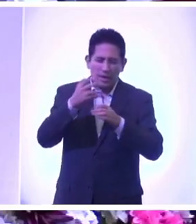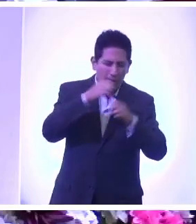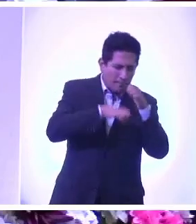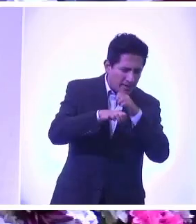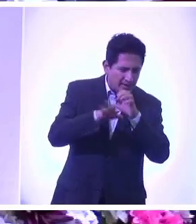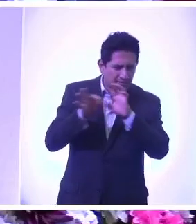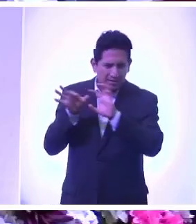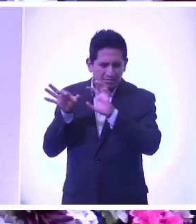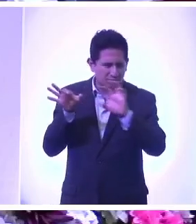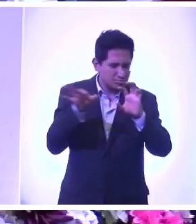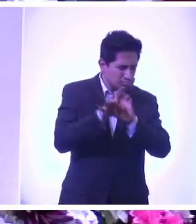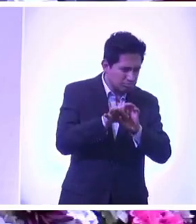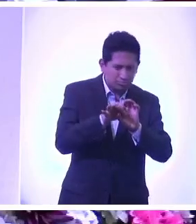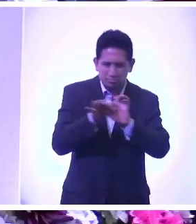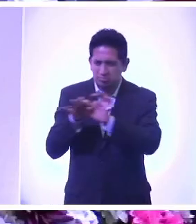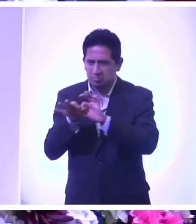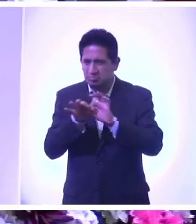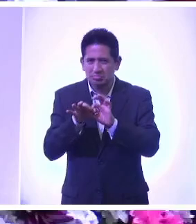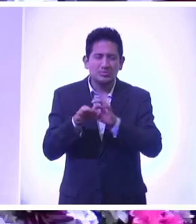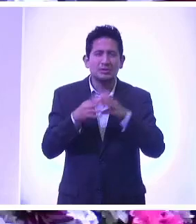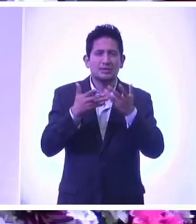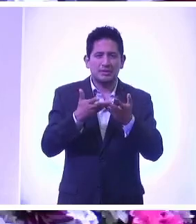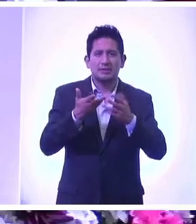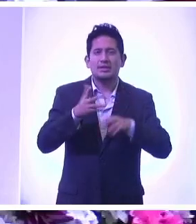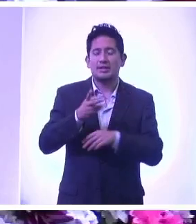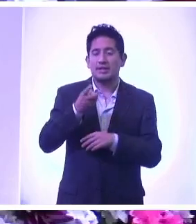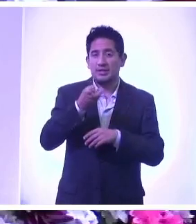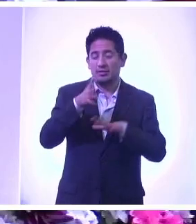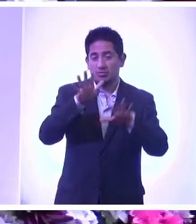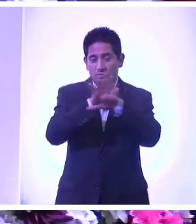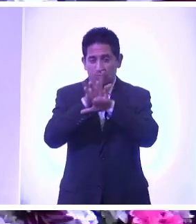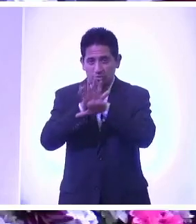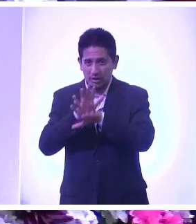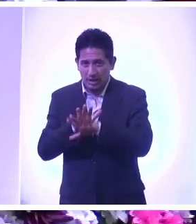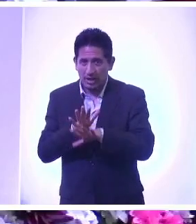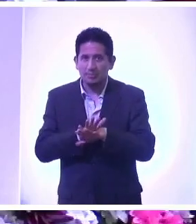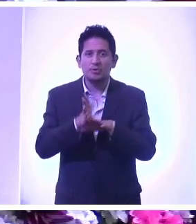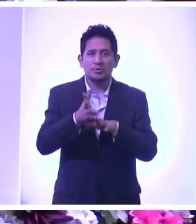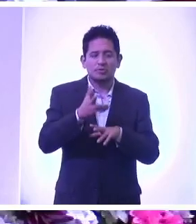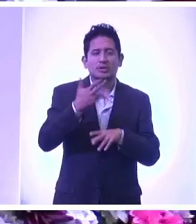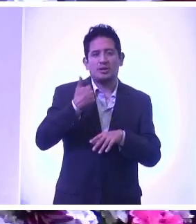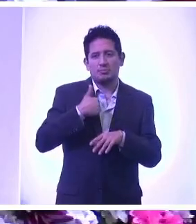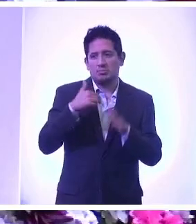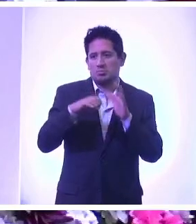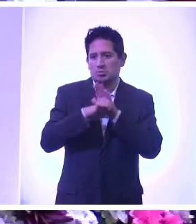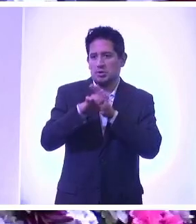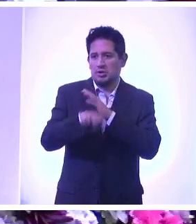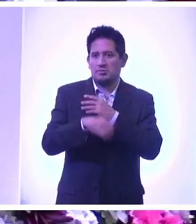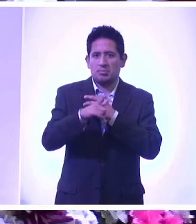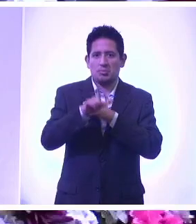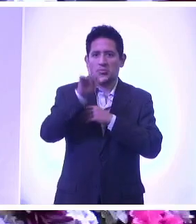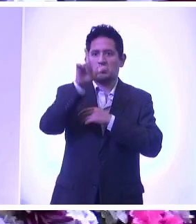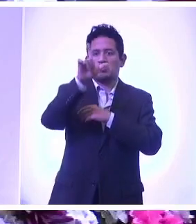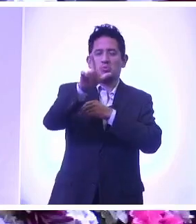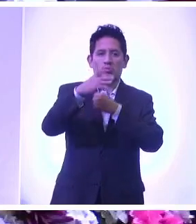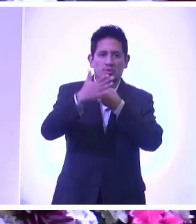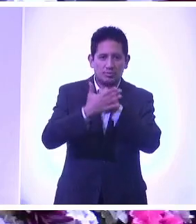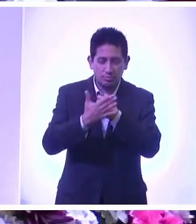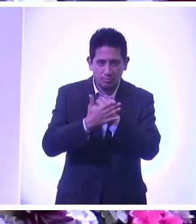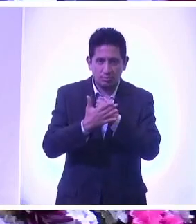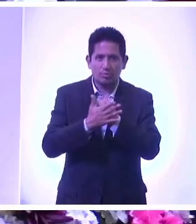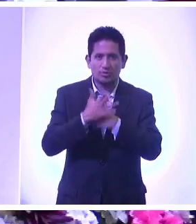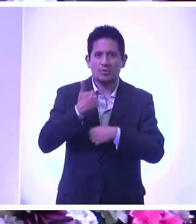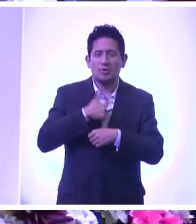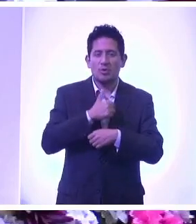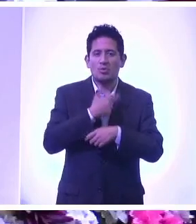todos de de completo conocimiento los cambios que tendrá nuestro país en en las próximas semanas el próximo lunes tenemos